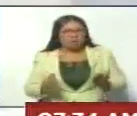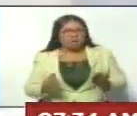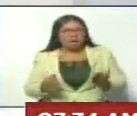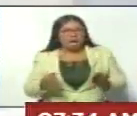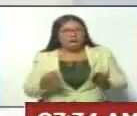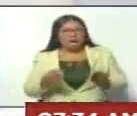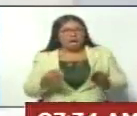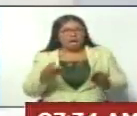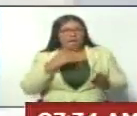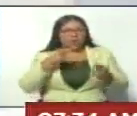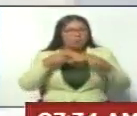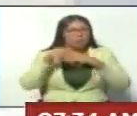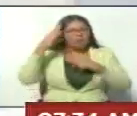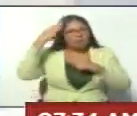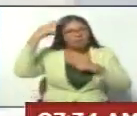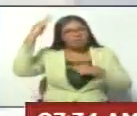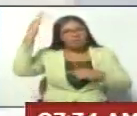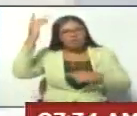a una diosa